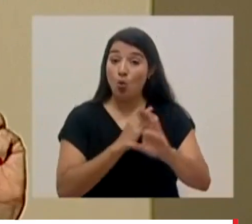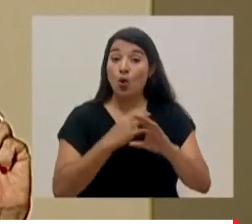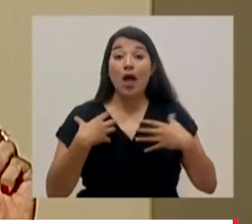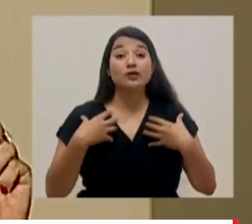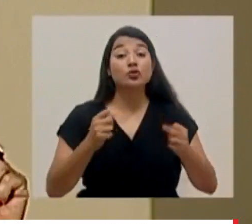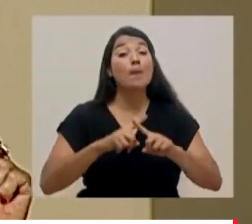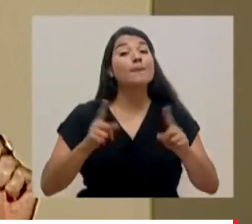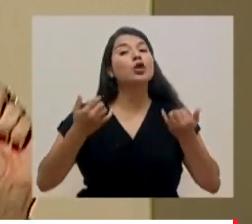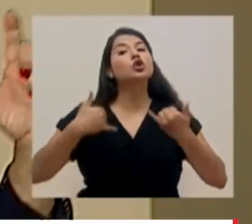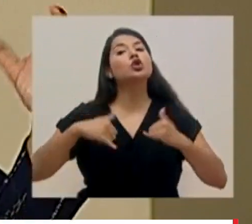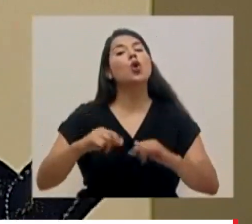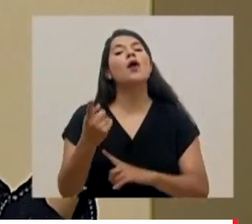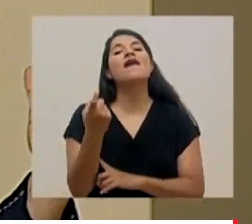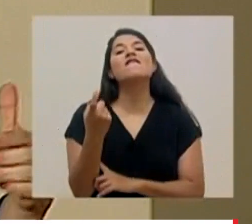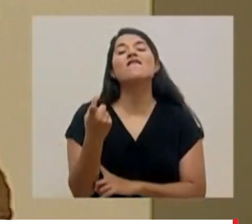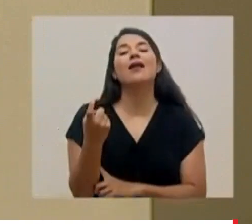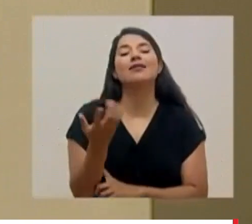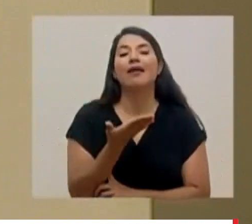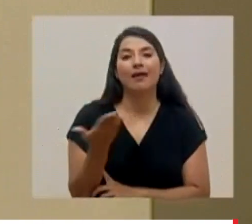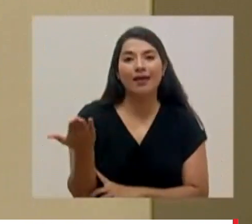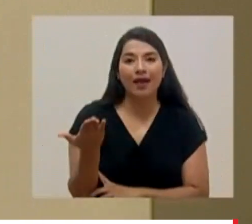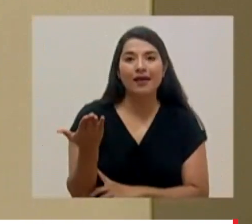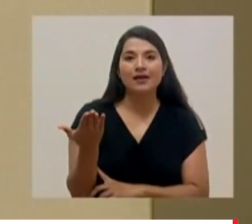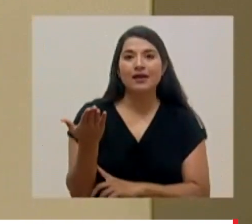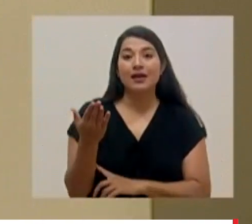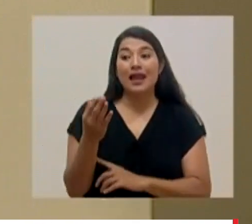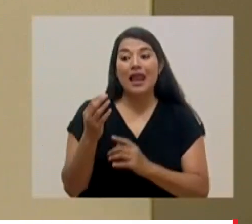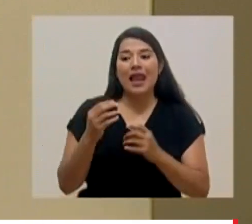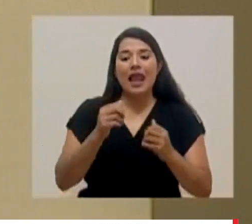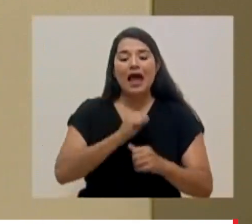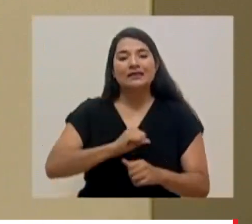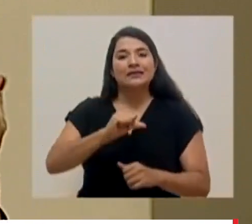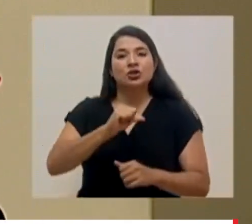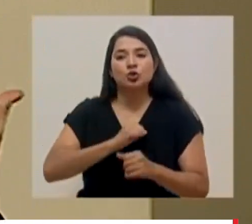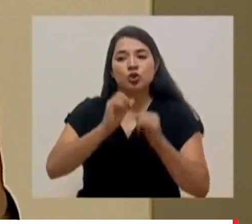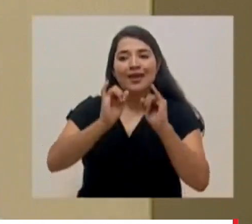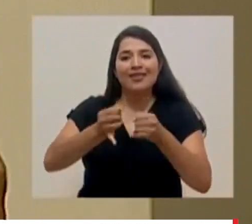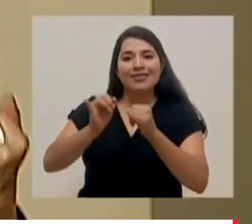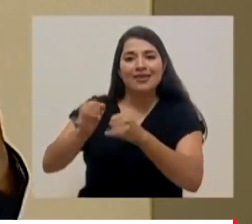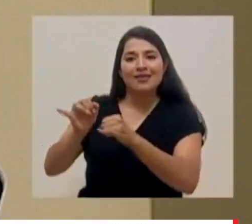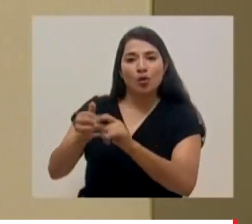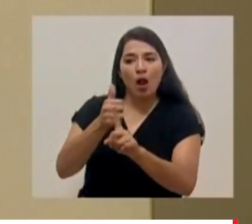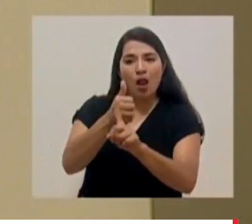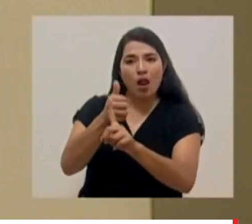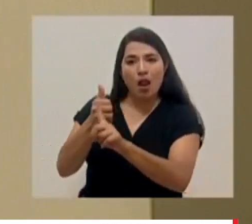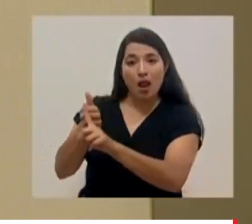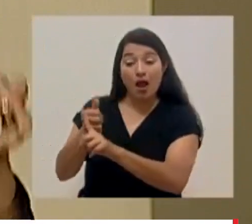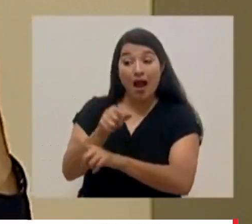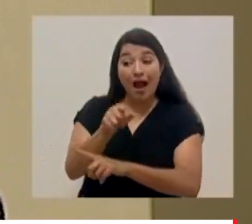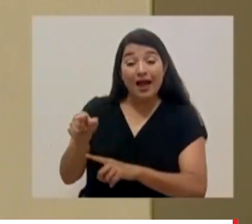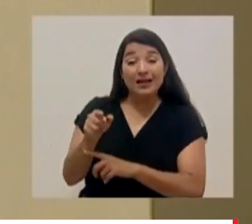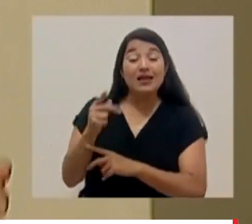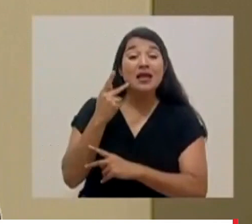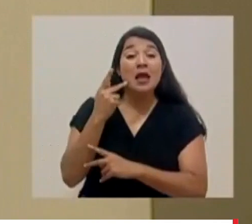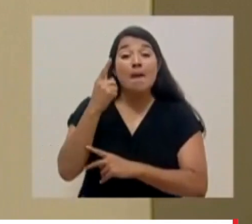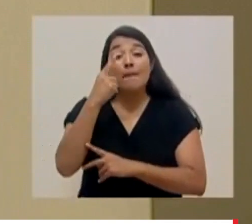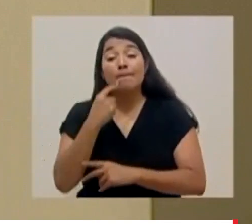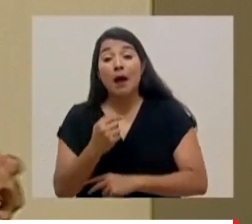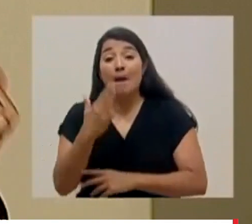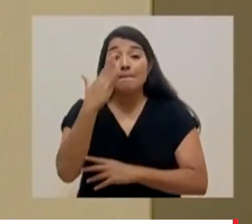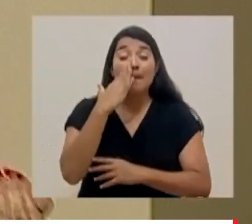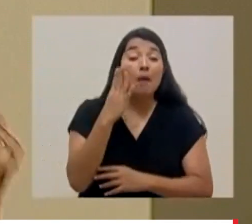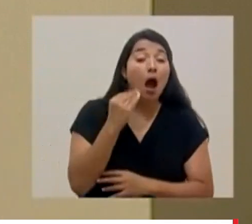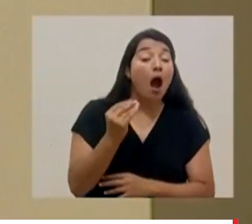nos hace falta la parte conductual individual, donde padres y madres,